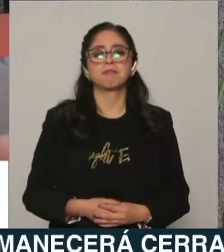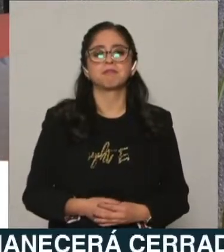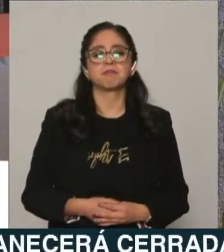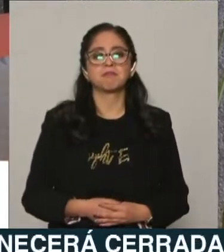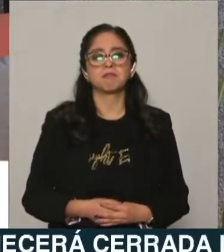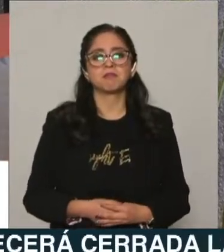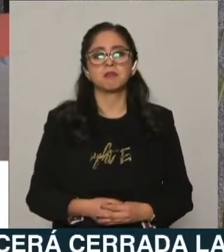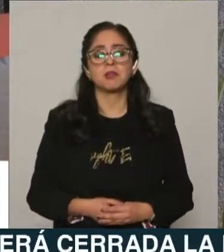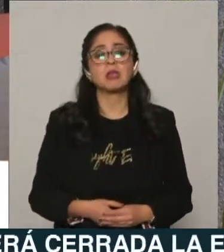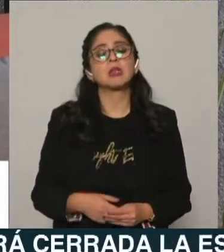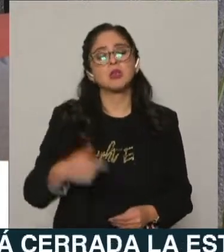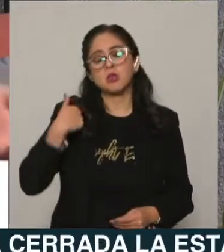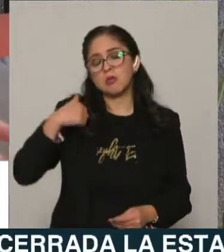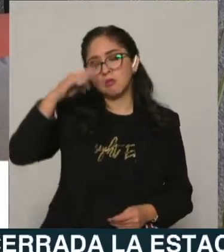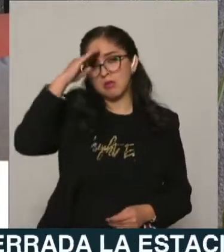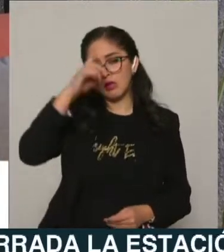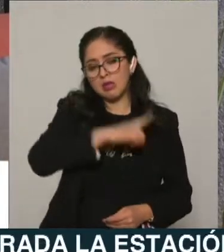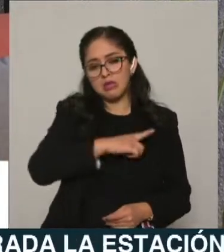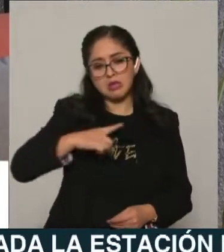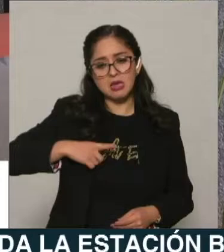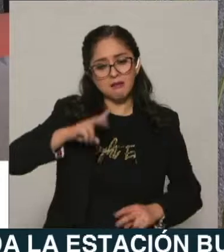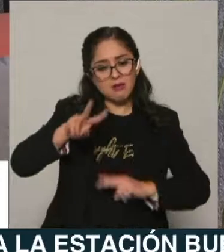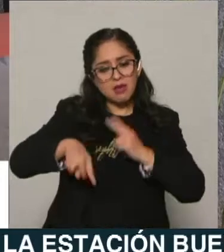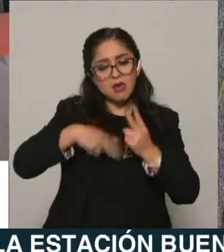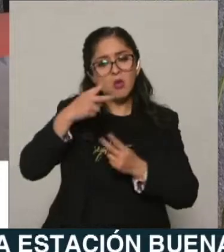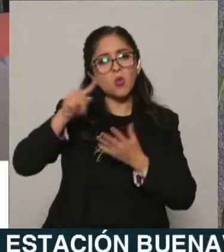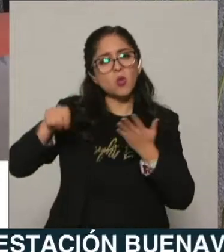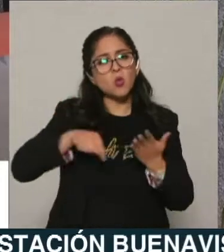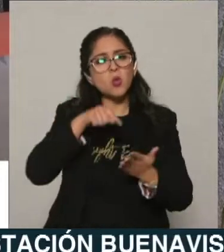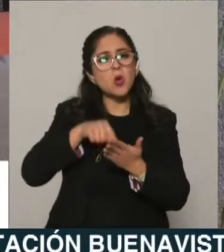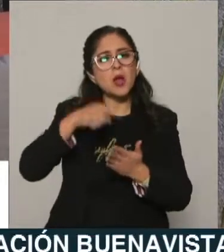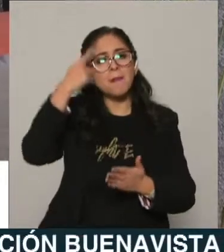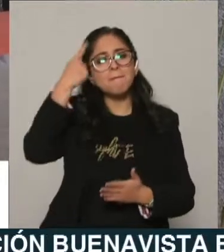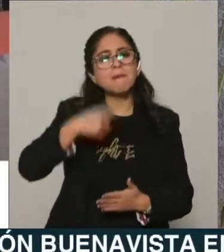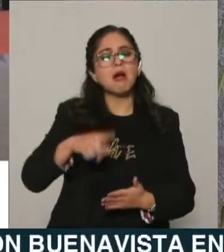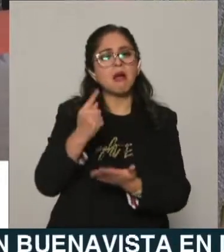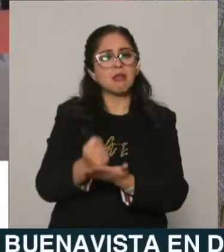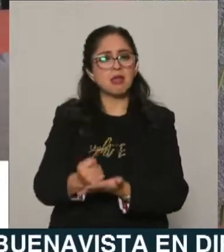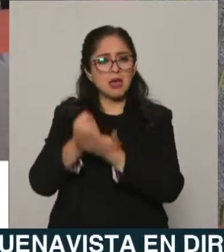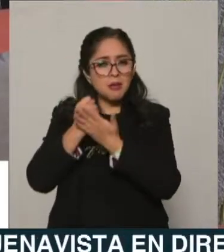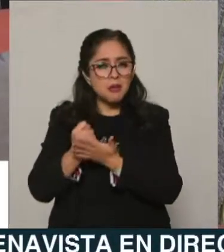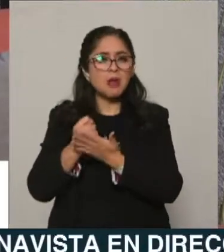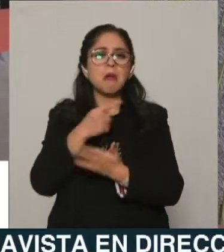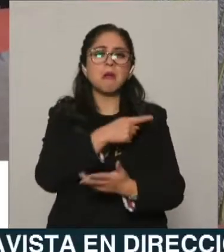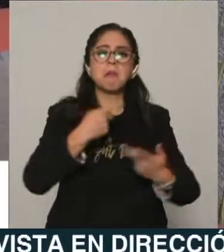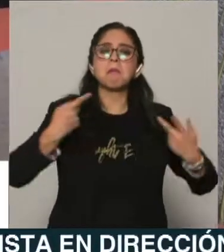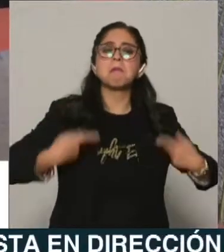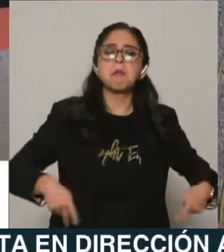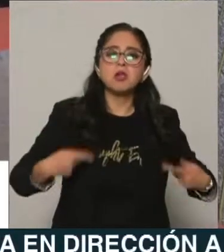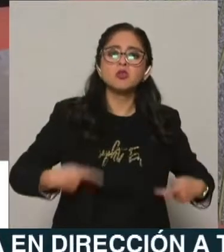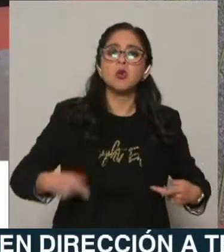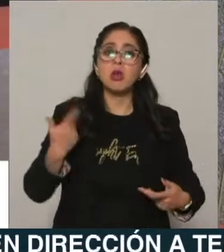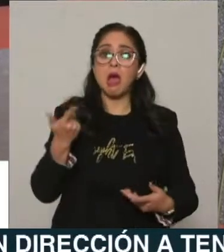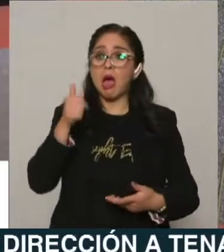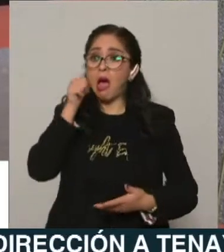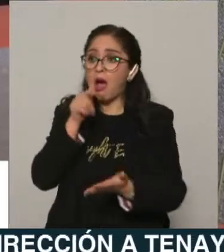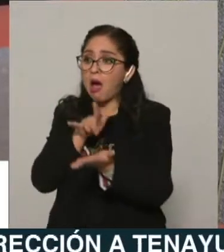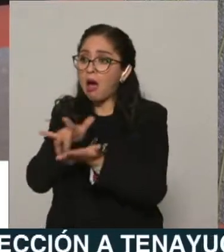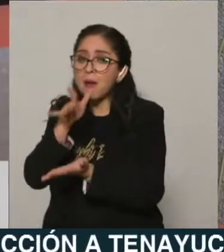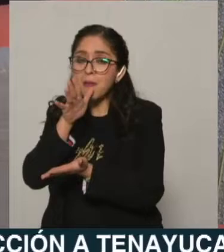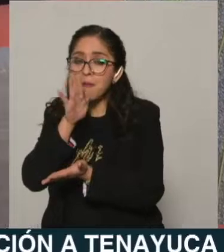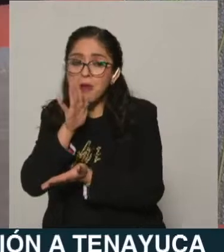tipo terapéutico, que les pueda ayudar a que una persona como neutra, que no sea ni para una tendencia ni para la